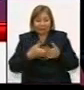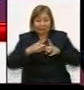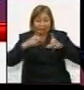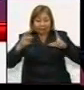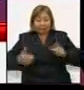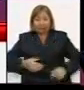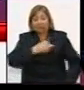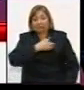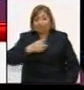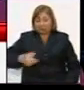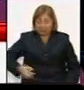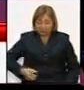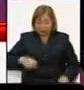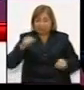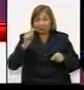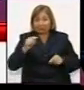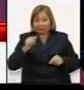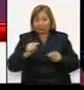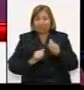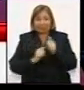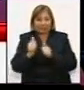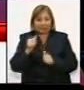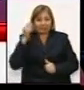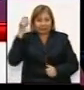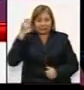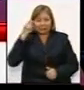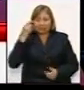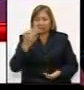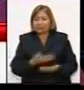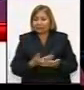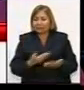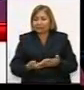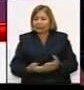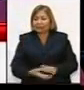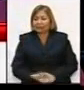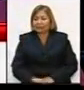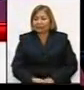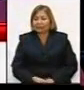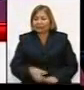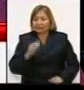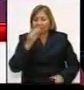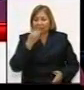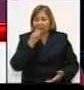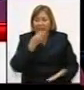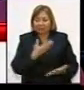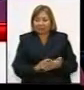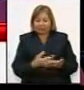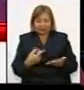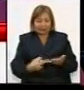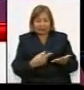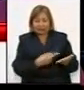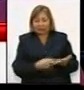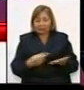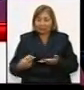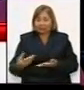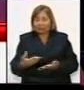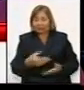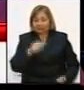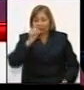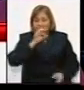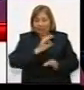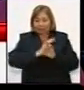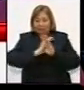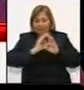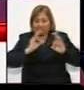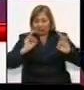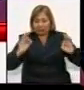presidentes de la República, inclusive. Carrera política. Entonces, me parece bien que se debata la bicameralidad sin